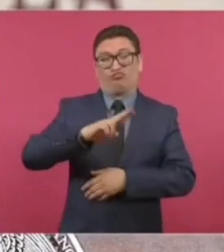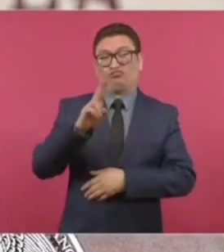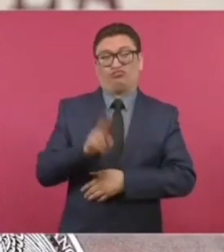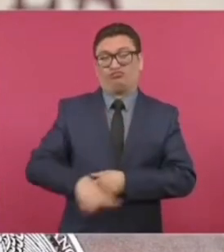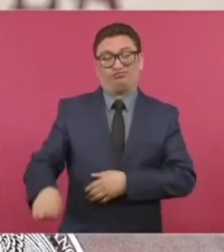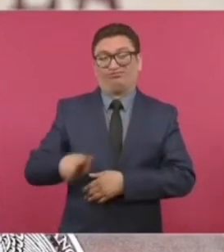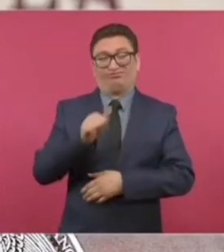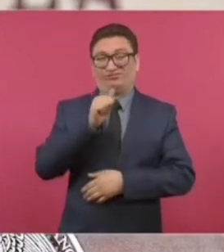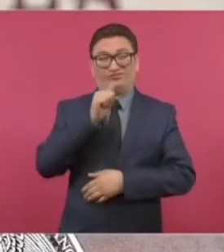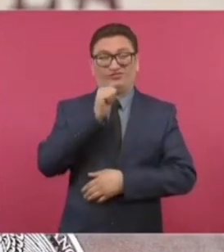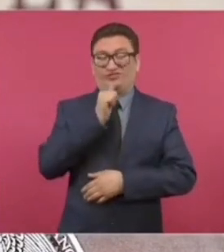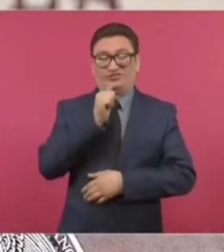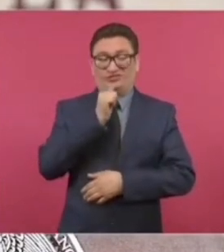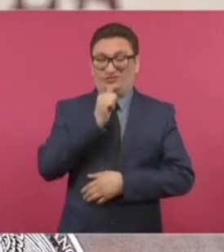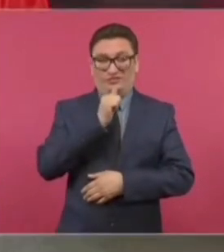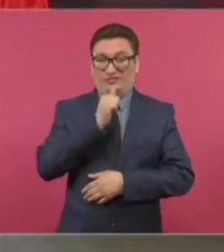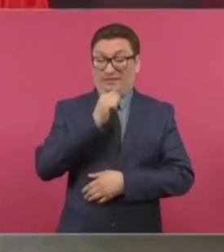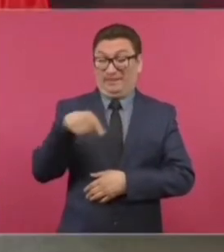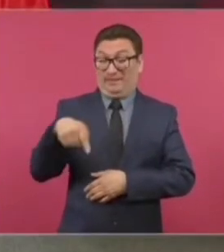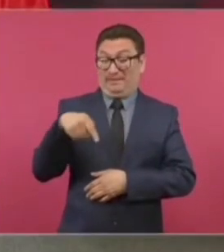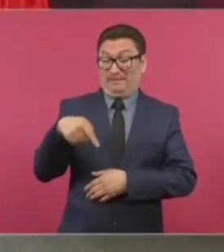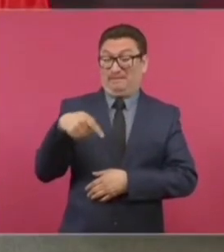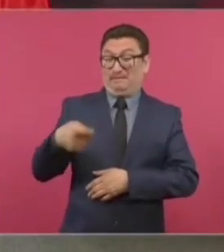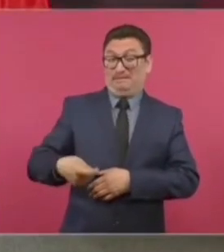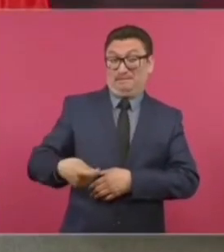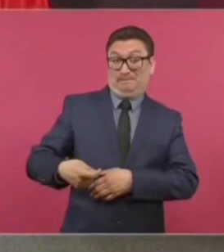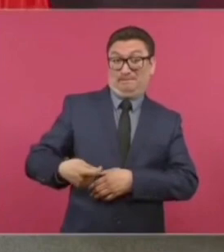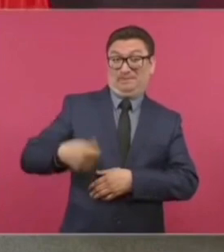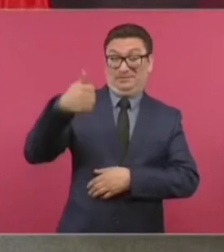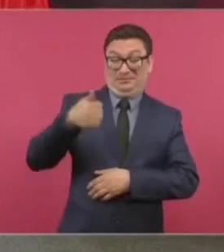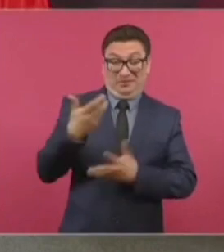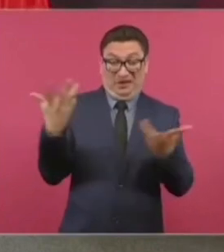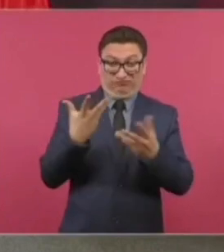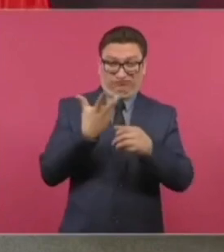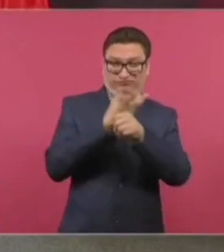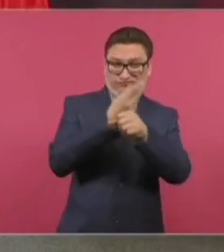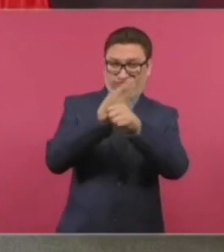y de esas dimensiones en tan corto tiempo.